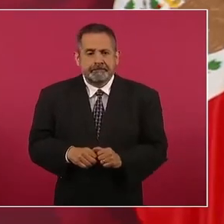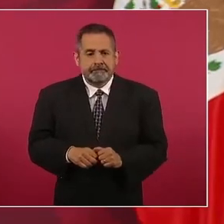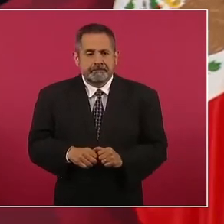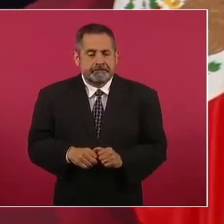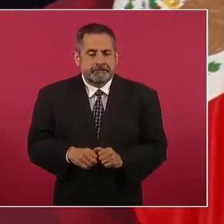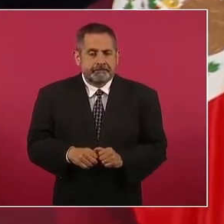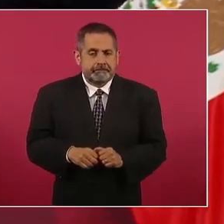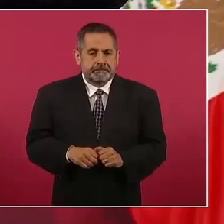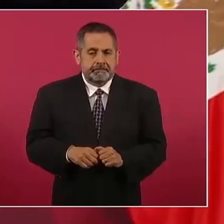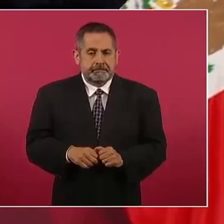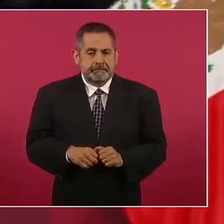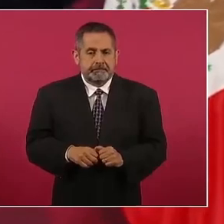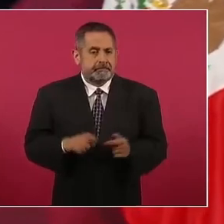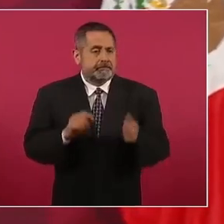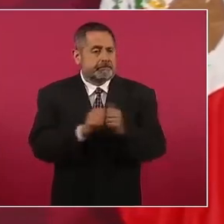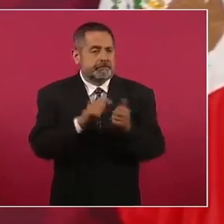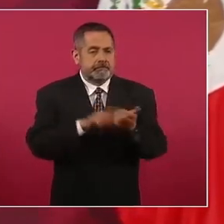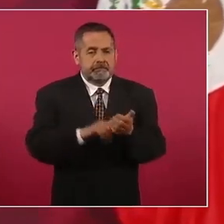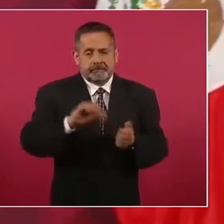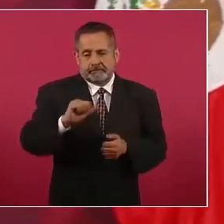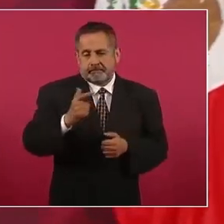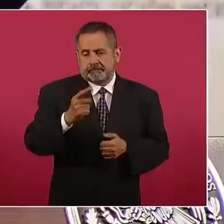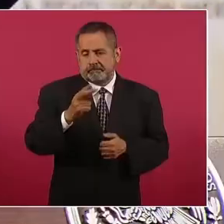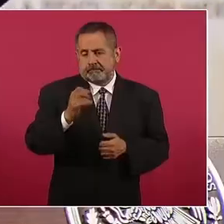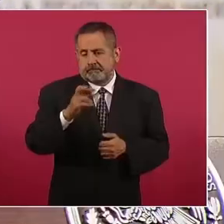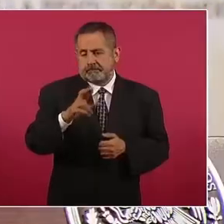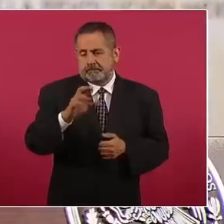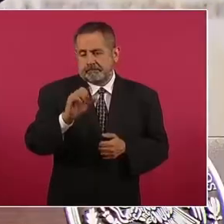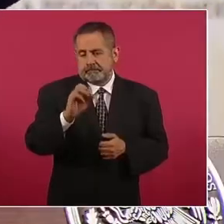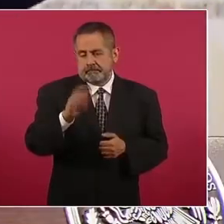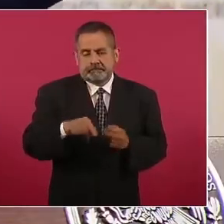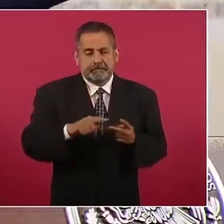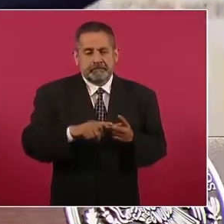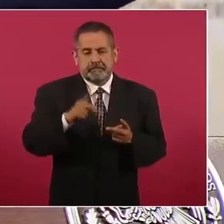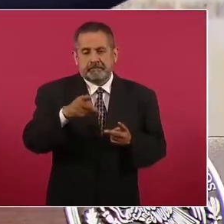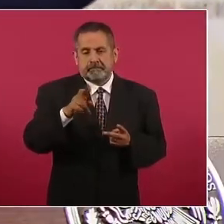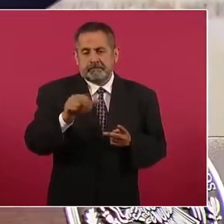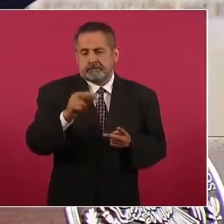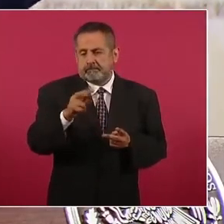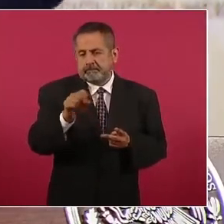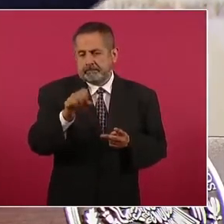Con Aguilar Camín, con Krause.